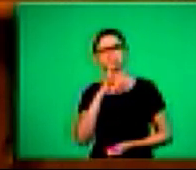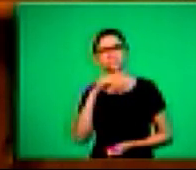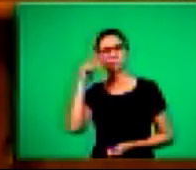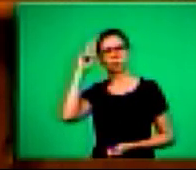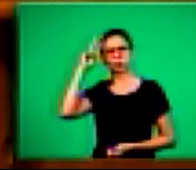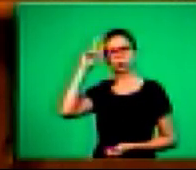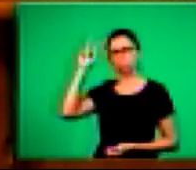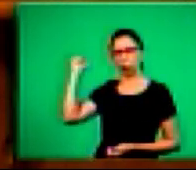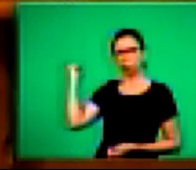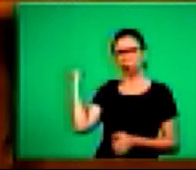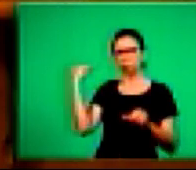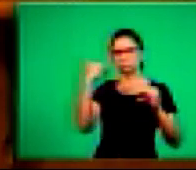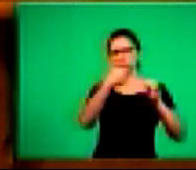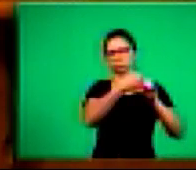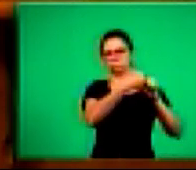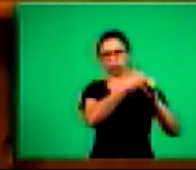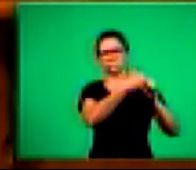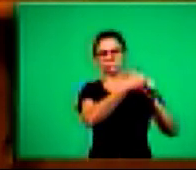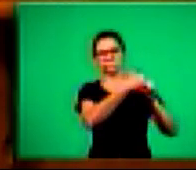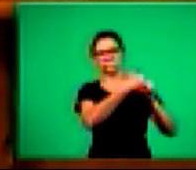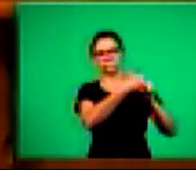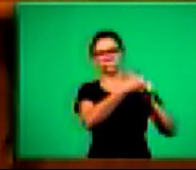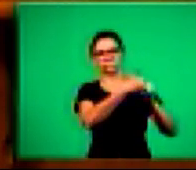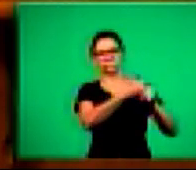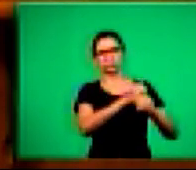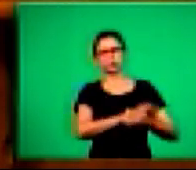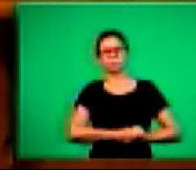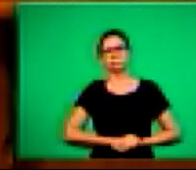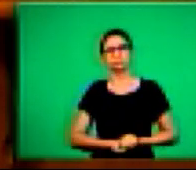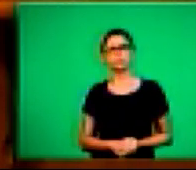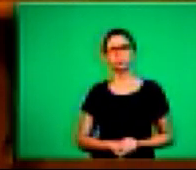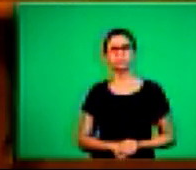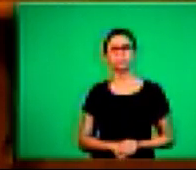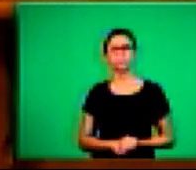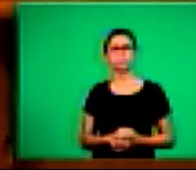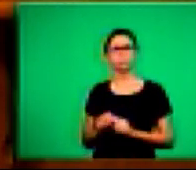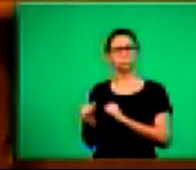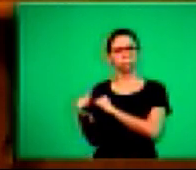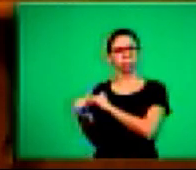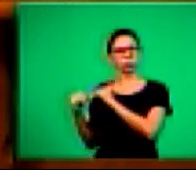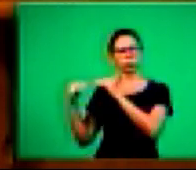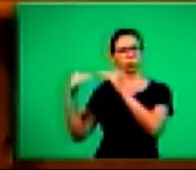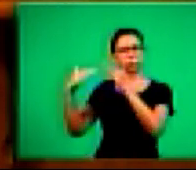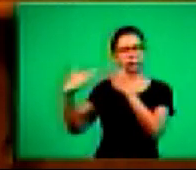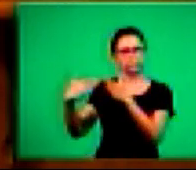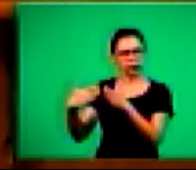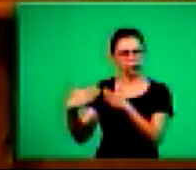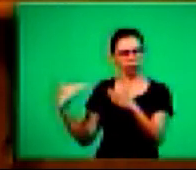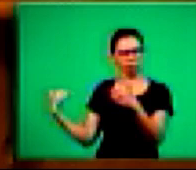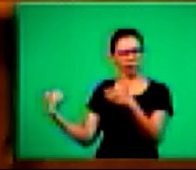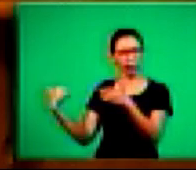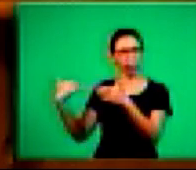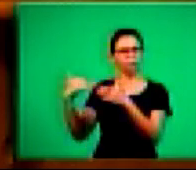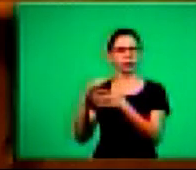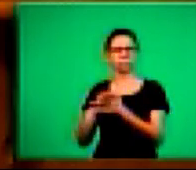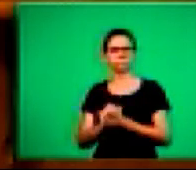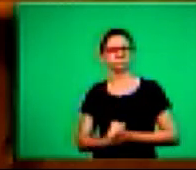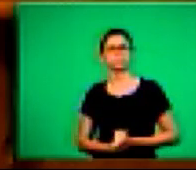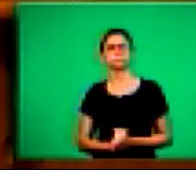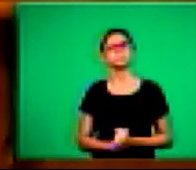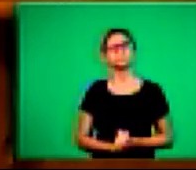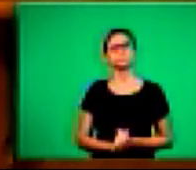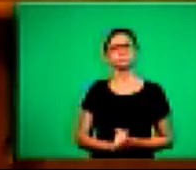que es la historia del cristianismo desde su primer día de existencia cuando